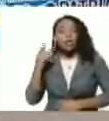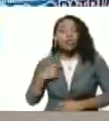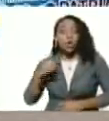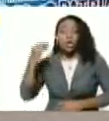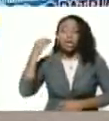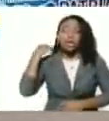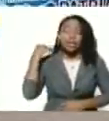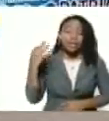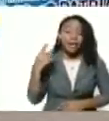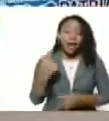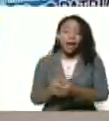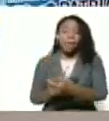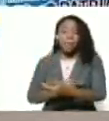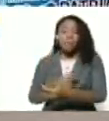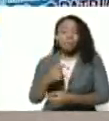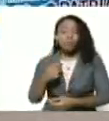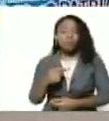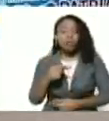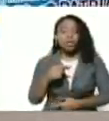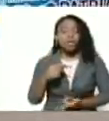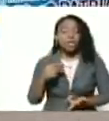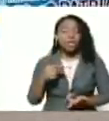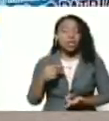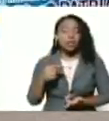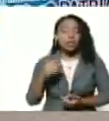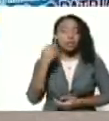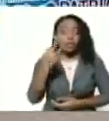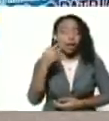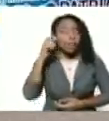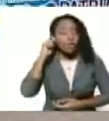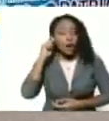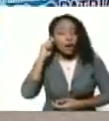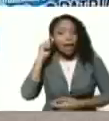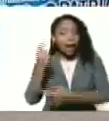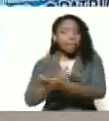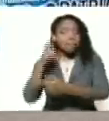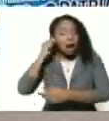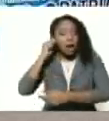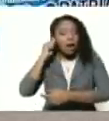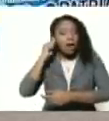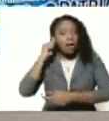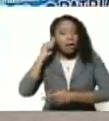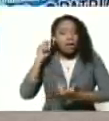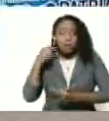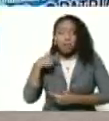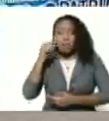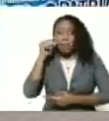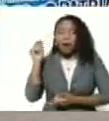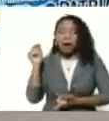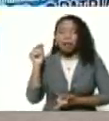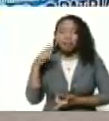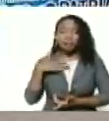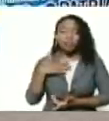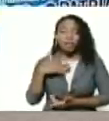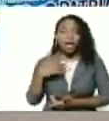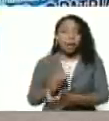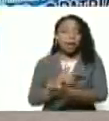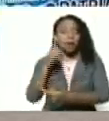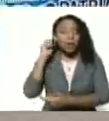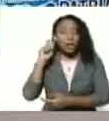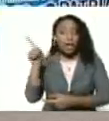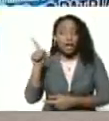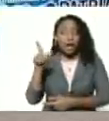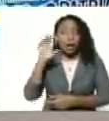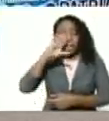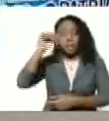mujeres. Yo me crié entre mujeres y mi papá. Mi hermana mayor, María Teresa, no le gusta que diga que es la